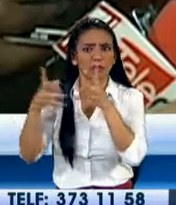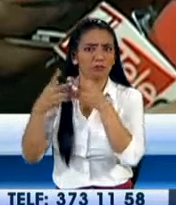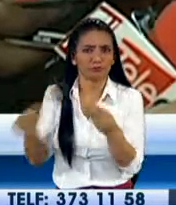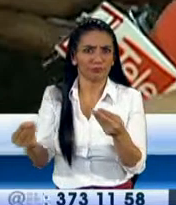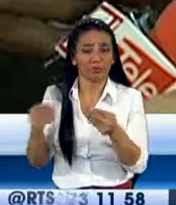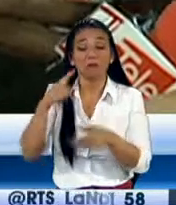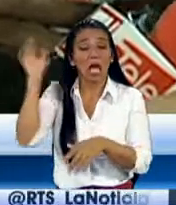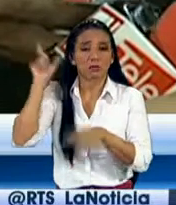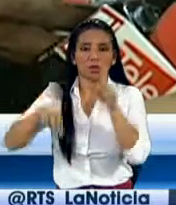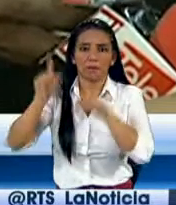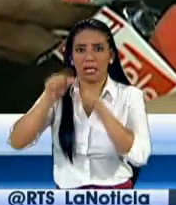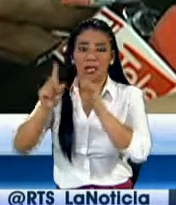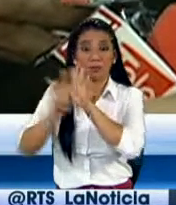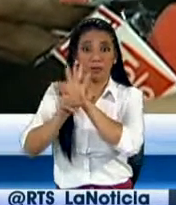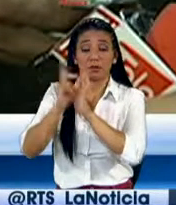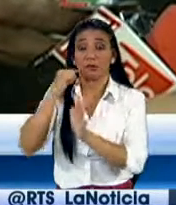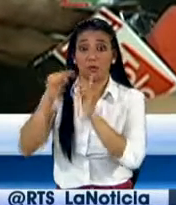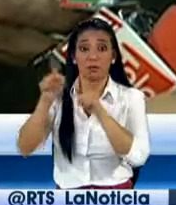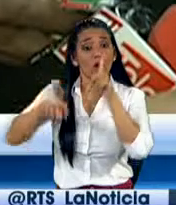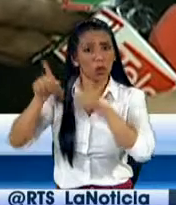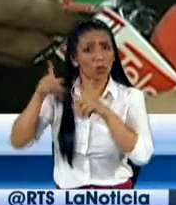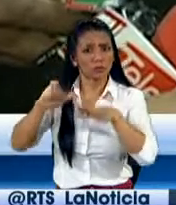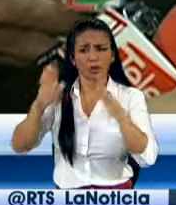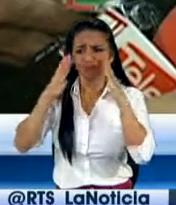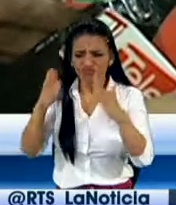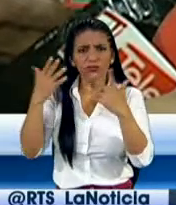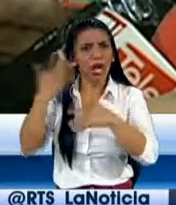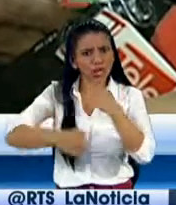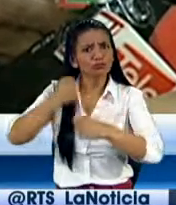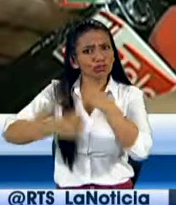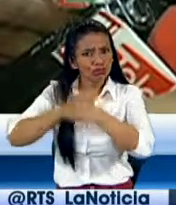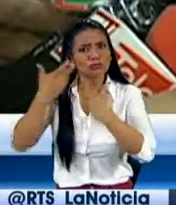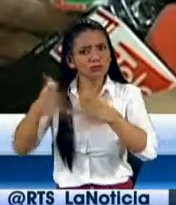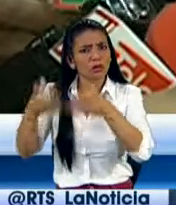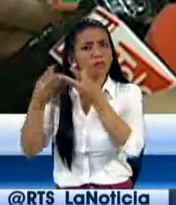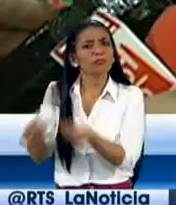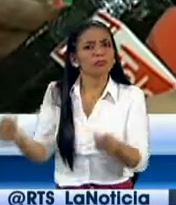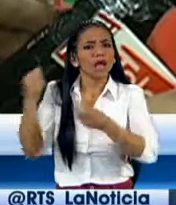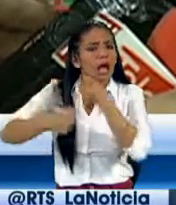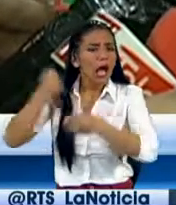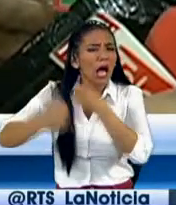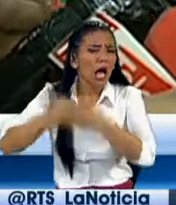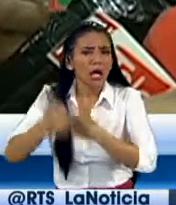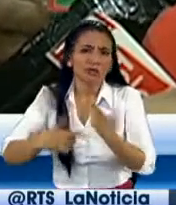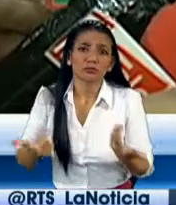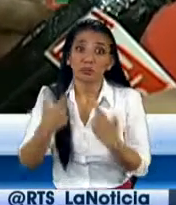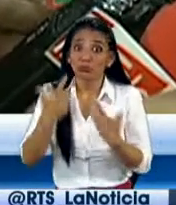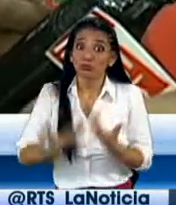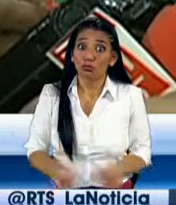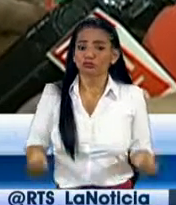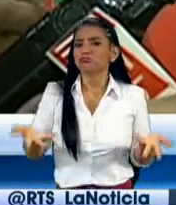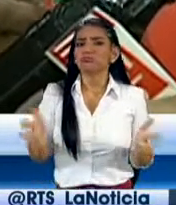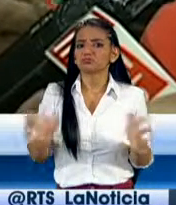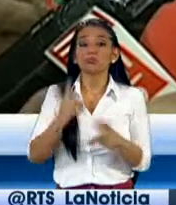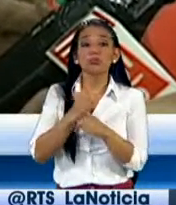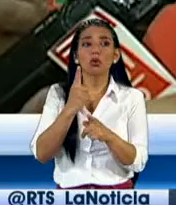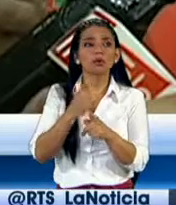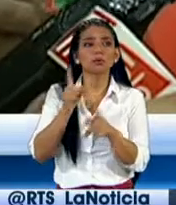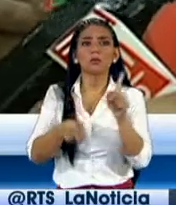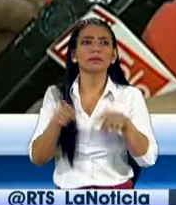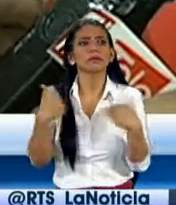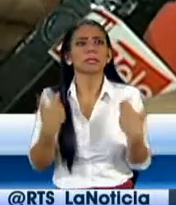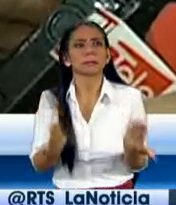vivienda que hay cooperativas que están intervenidas por años que están en procesos de liquidación por años y no se soluciona por lo tanto la gente no